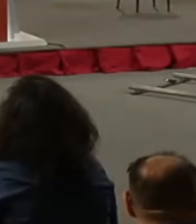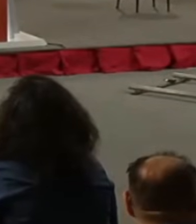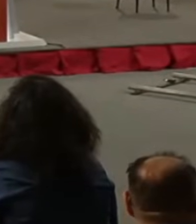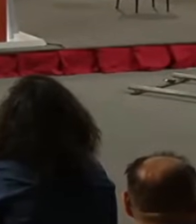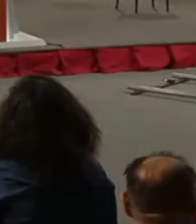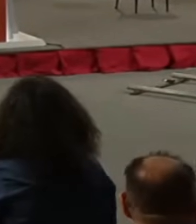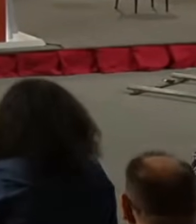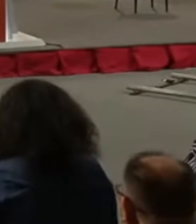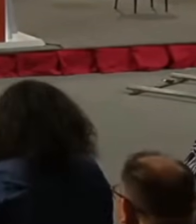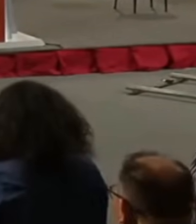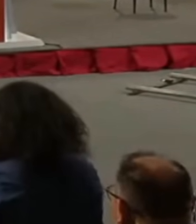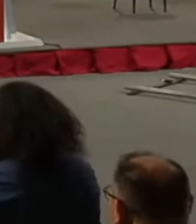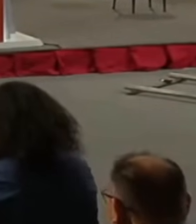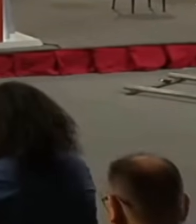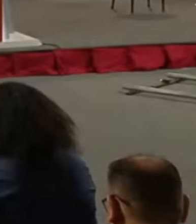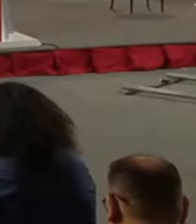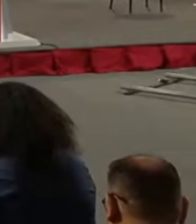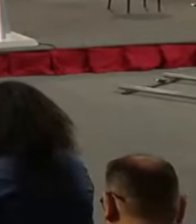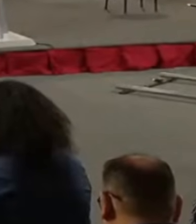Felicidades.